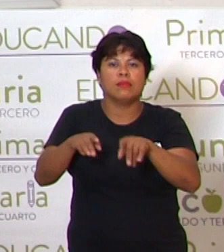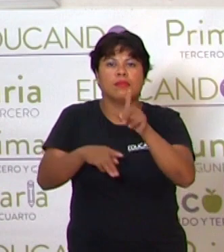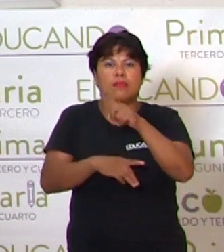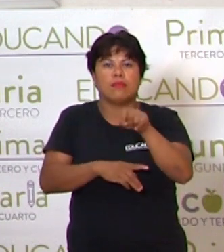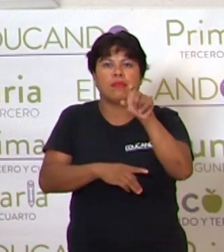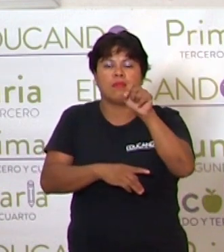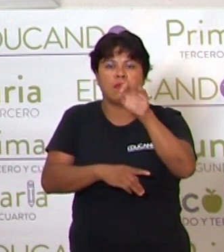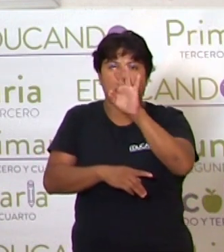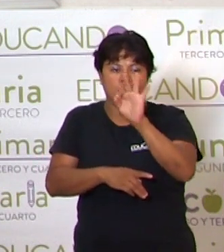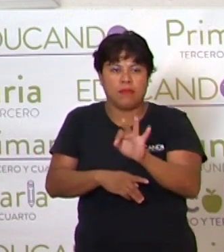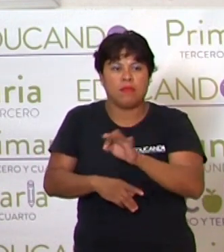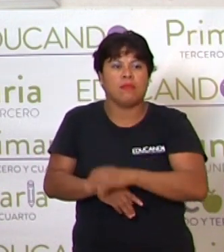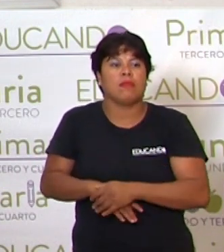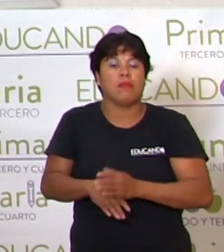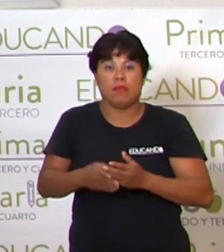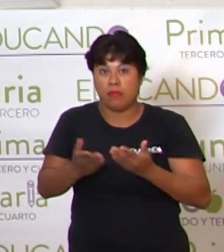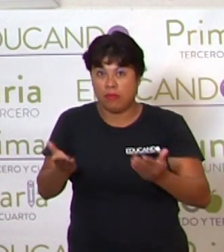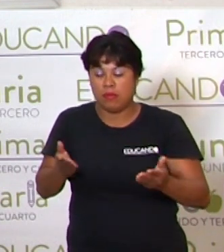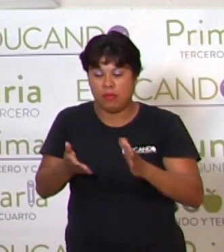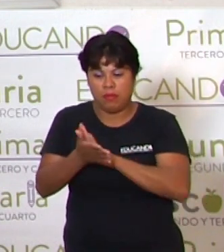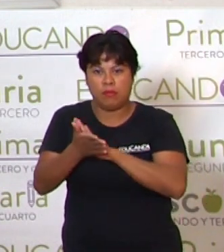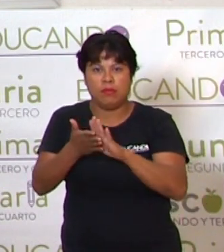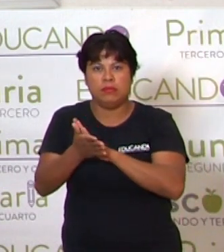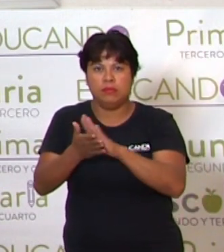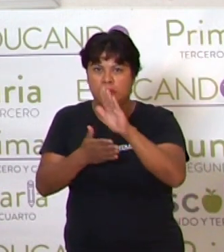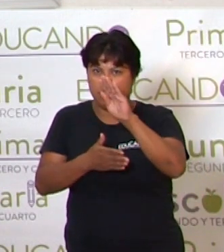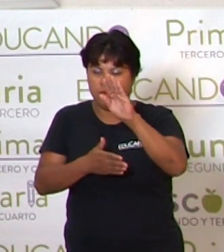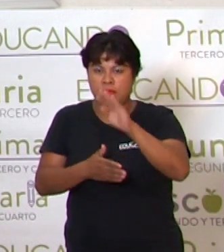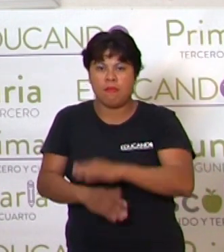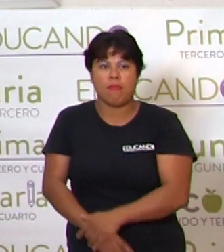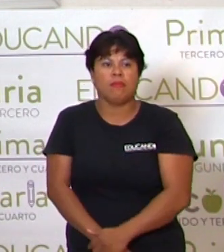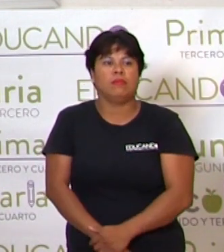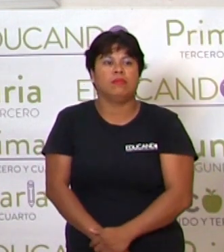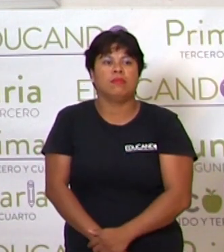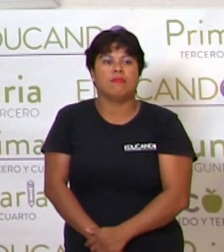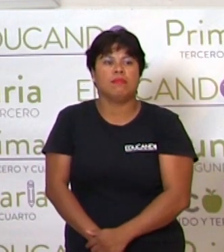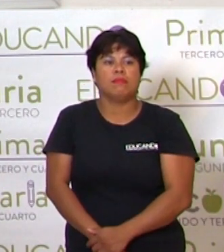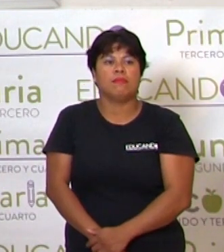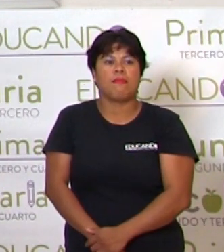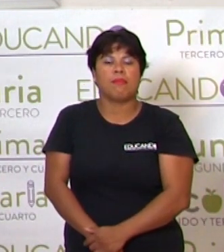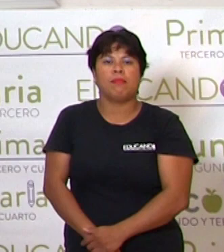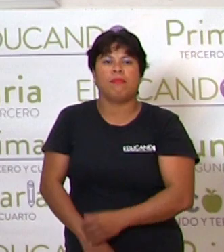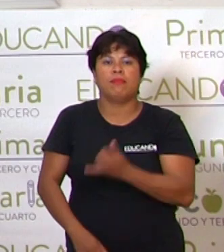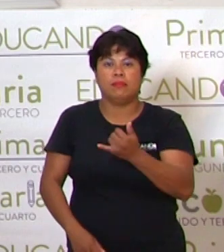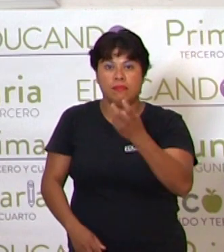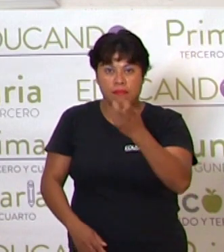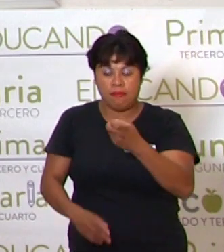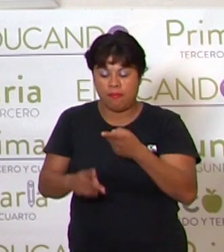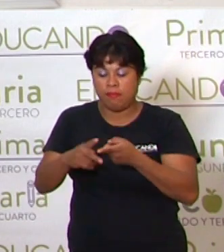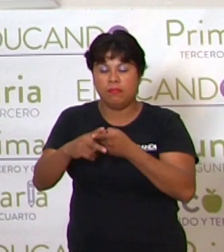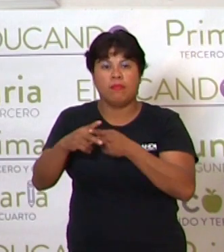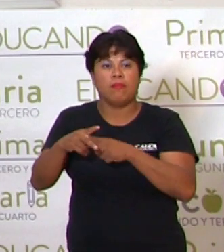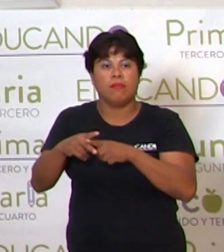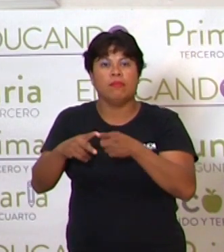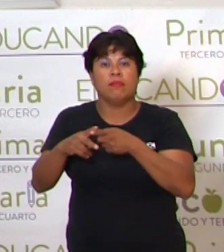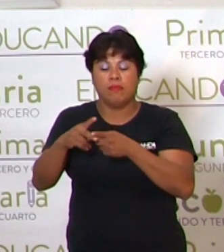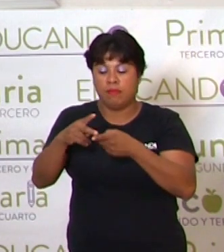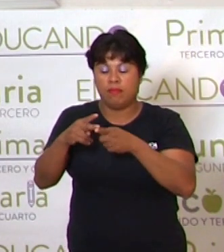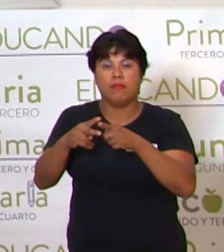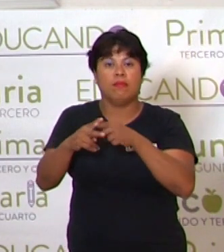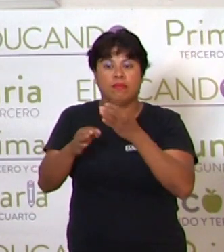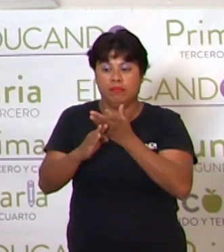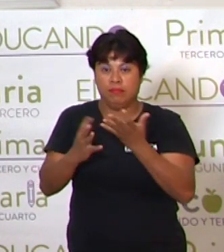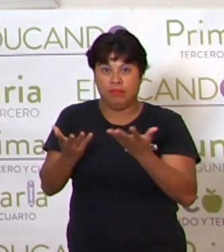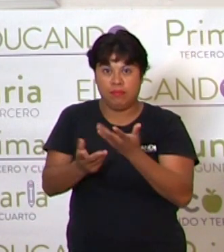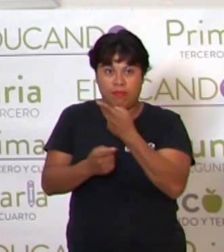120 grados. Ahora sí, voy a borrar el de 90. Y este ángulo que se está formando en esta parte